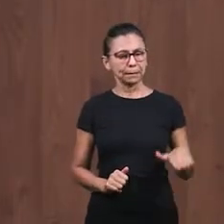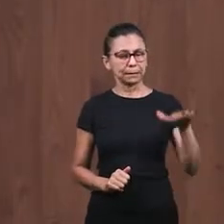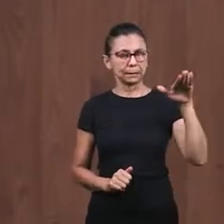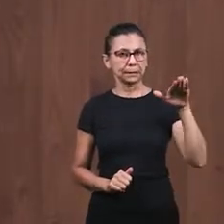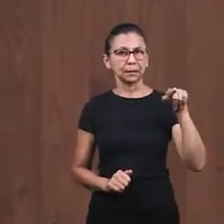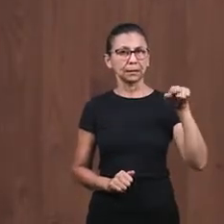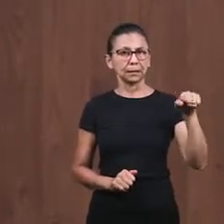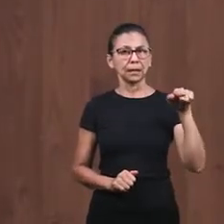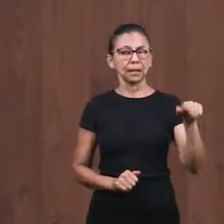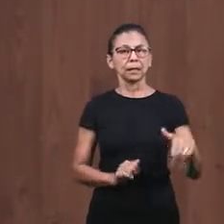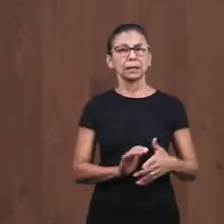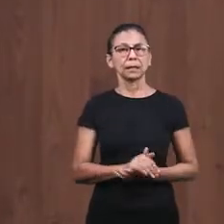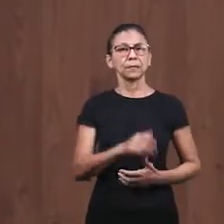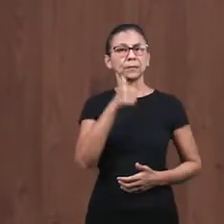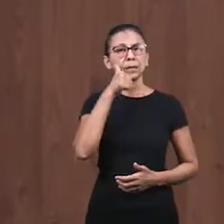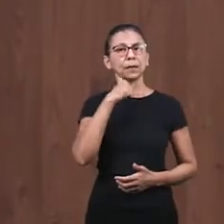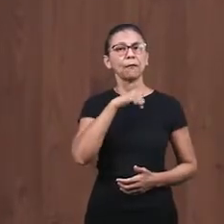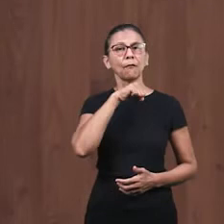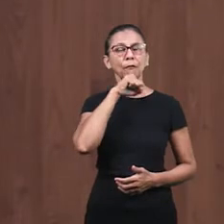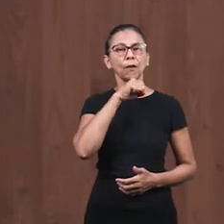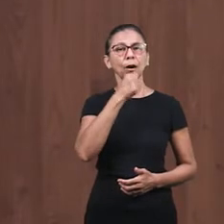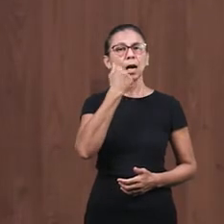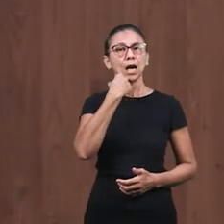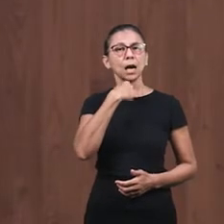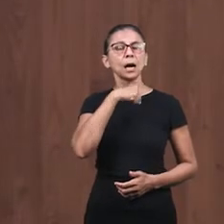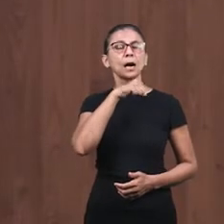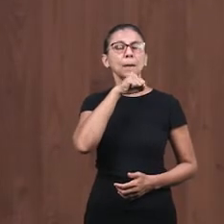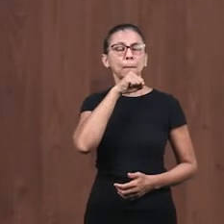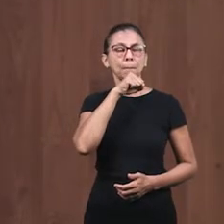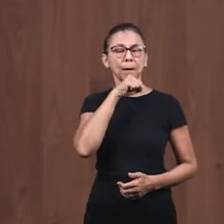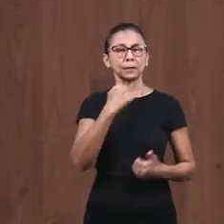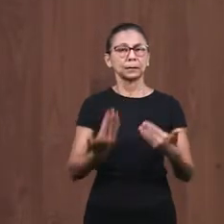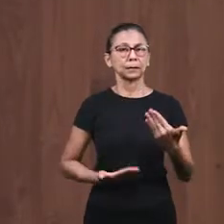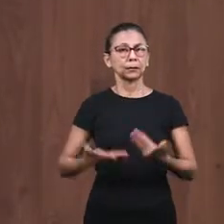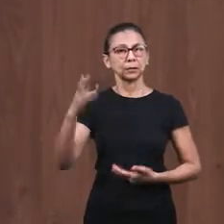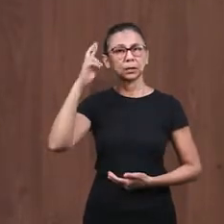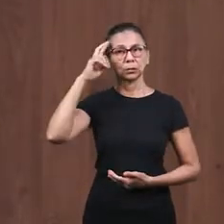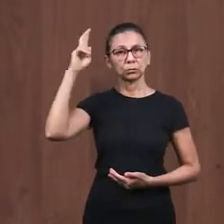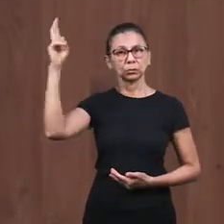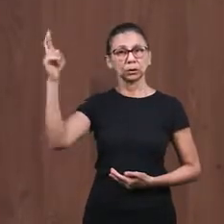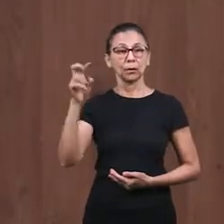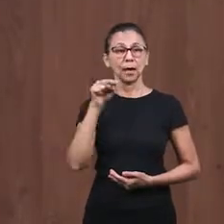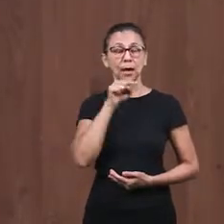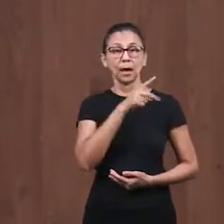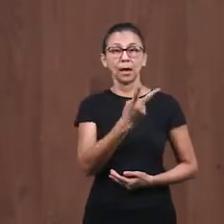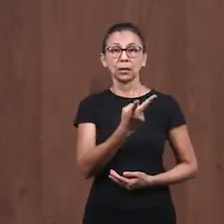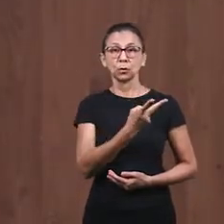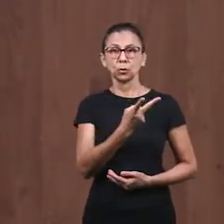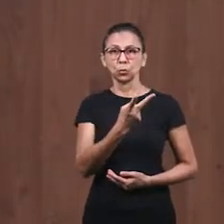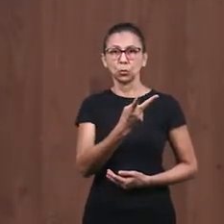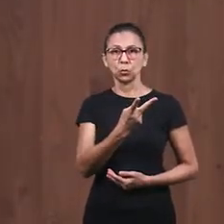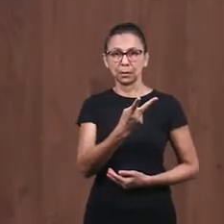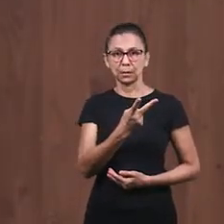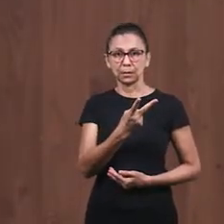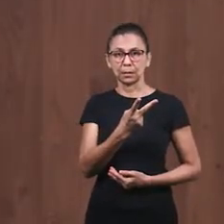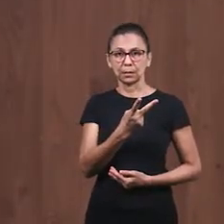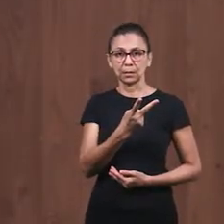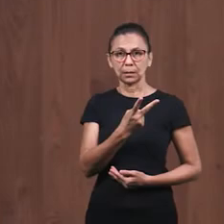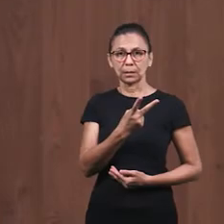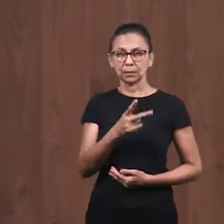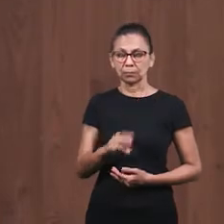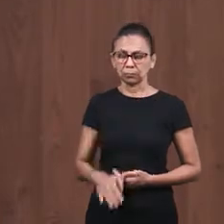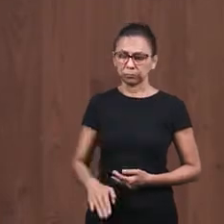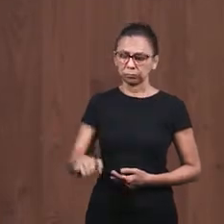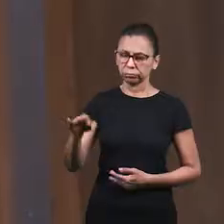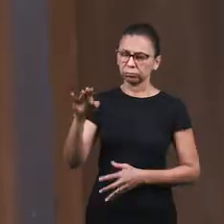y su abuela eran siervas del Señor. Ellas enseñaban la palabra de Dios sobre la fe en